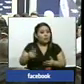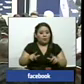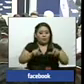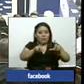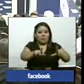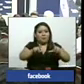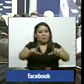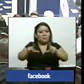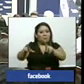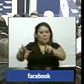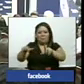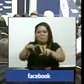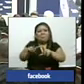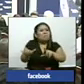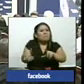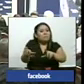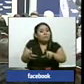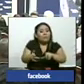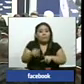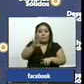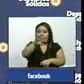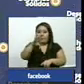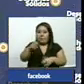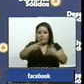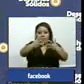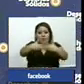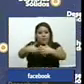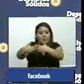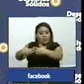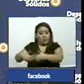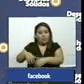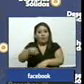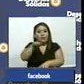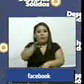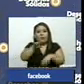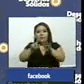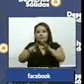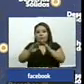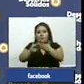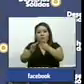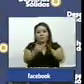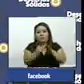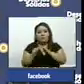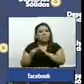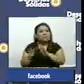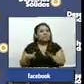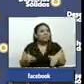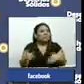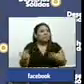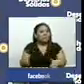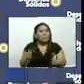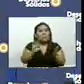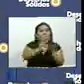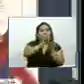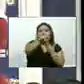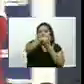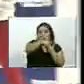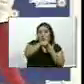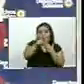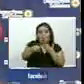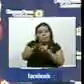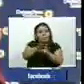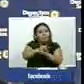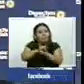entrega de certificación a 50 empresas y 46 colonias que participaron en el programa San